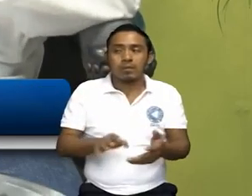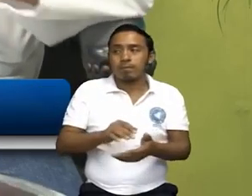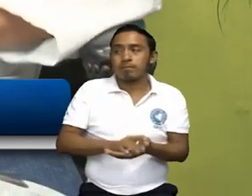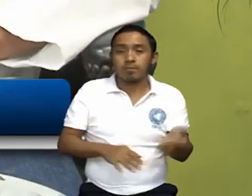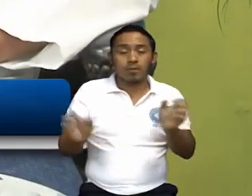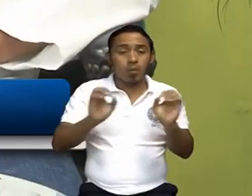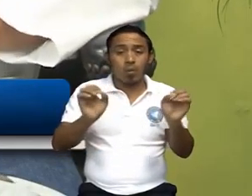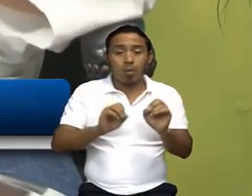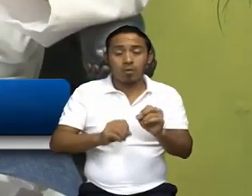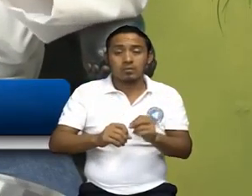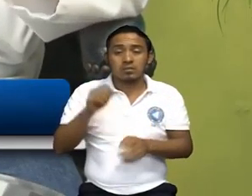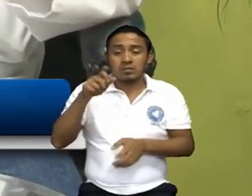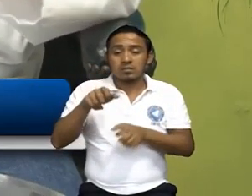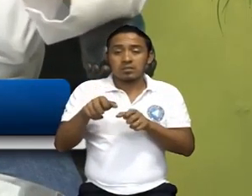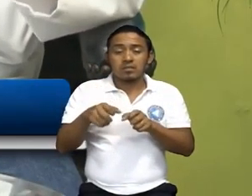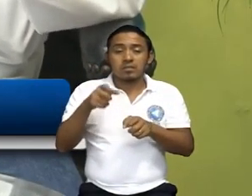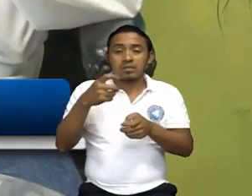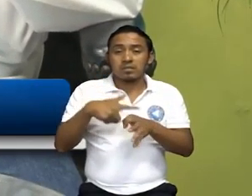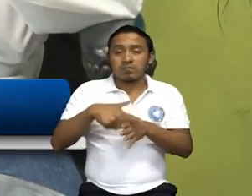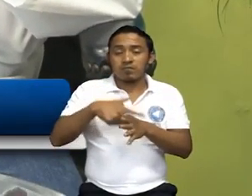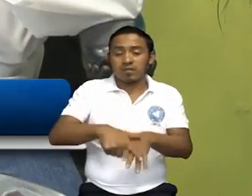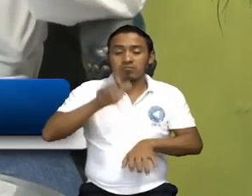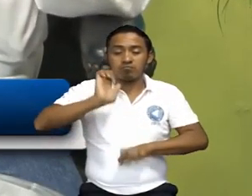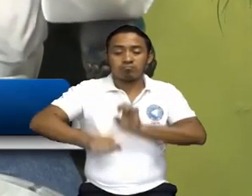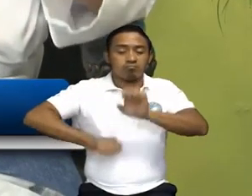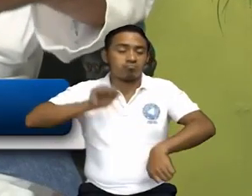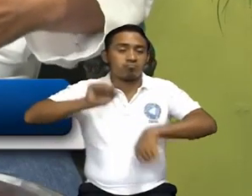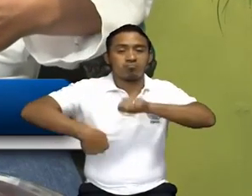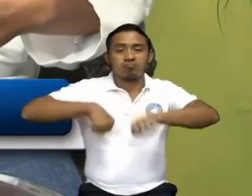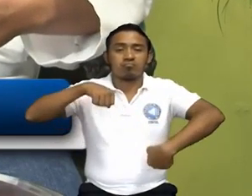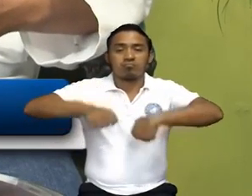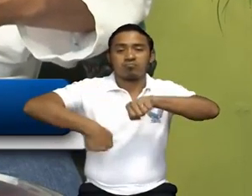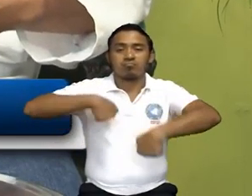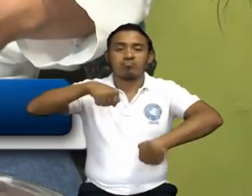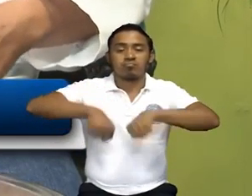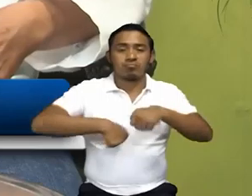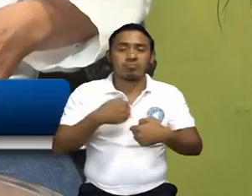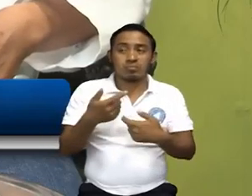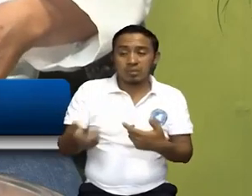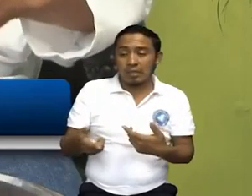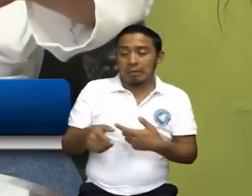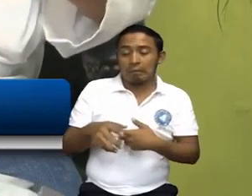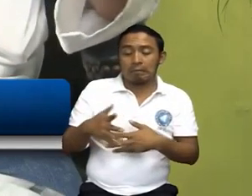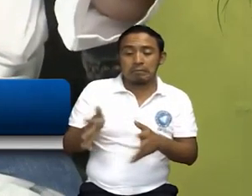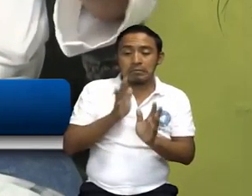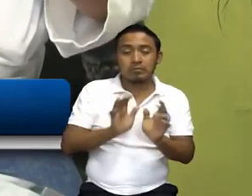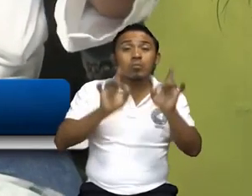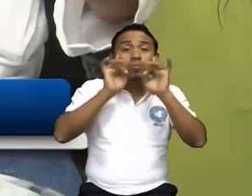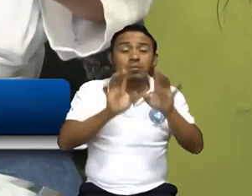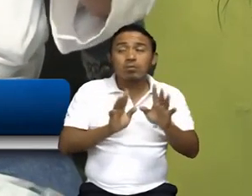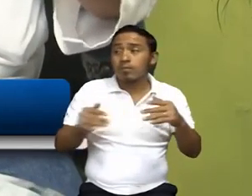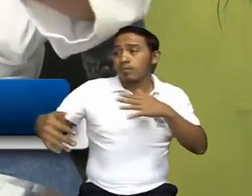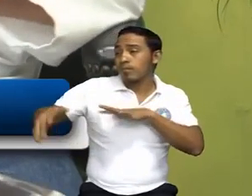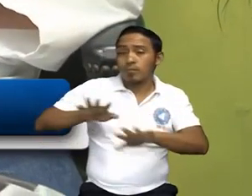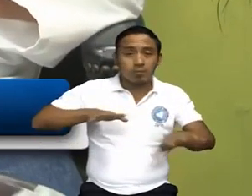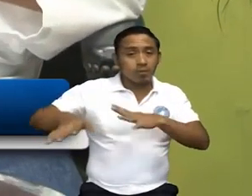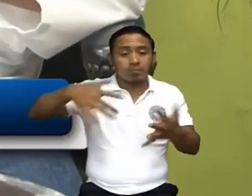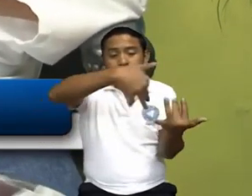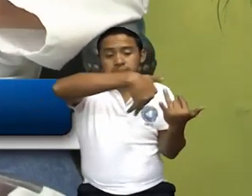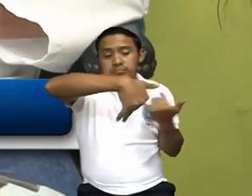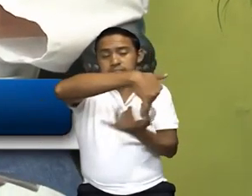por animales en el potrero. Entonces ahí las madres, los padres tienen que estar atentos, que los niños no pueden estar relacionados con los animales